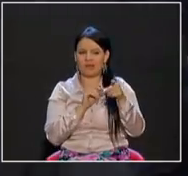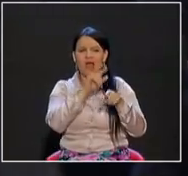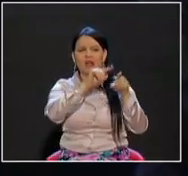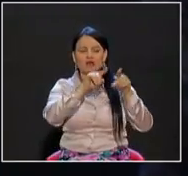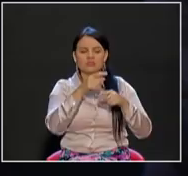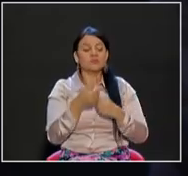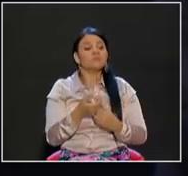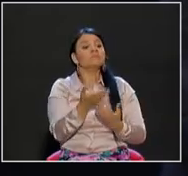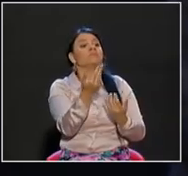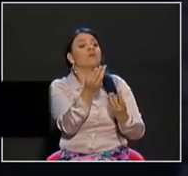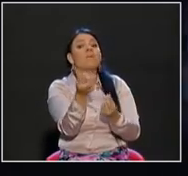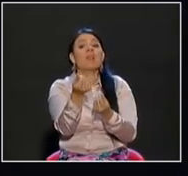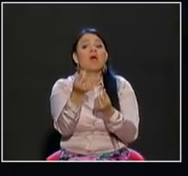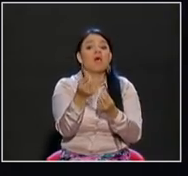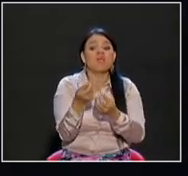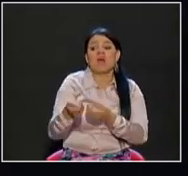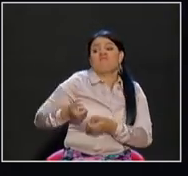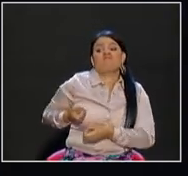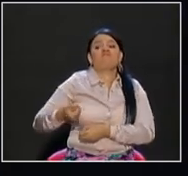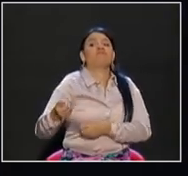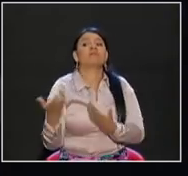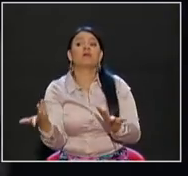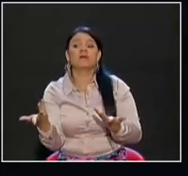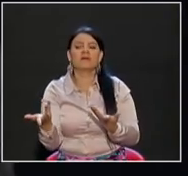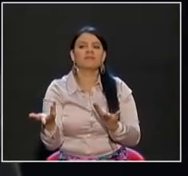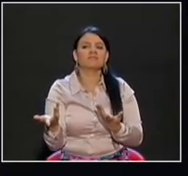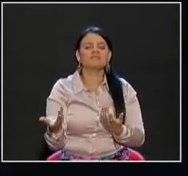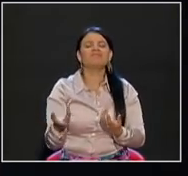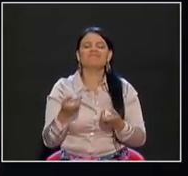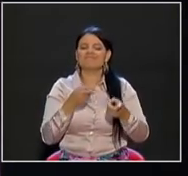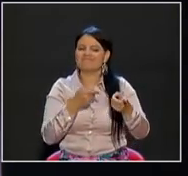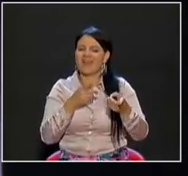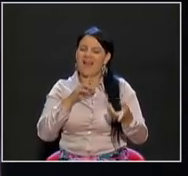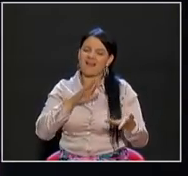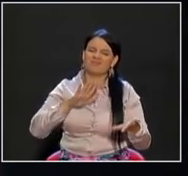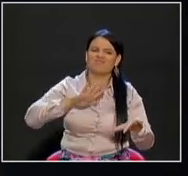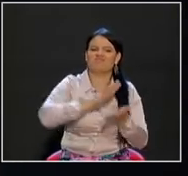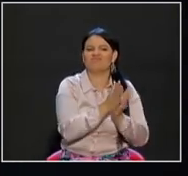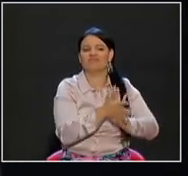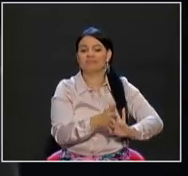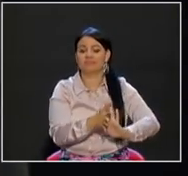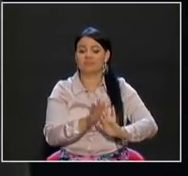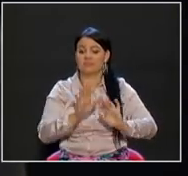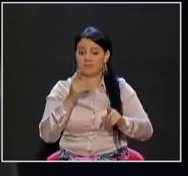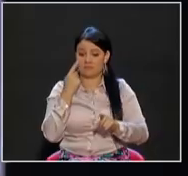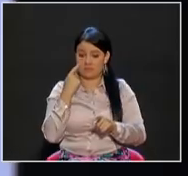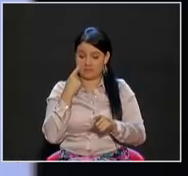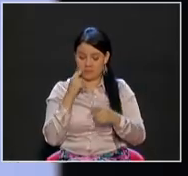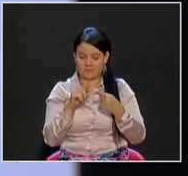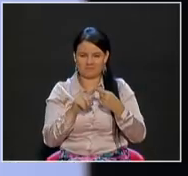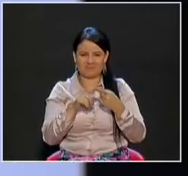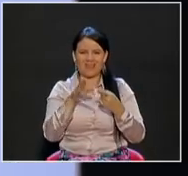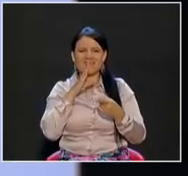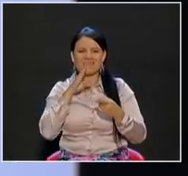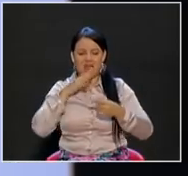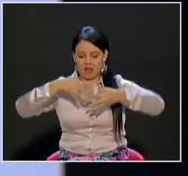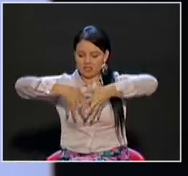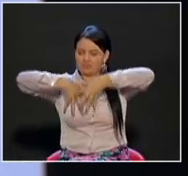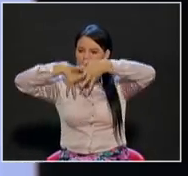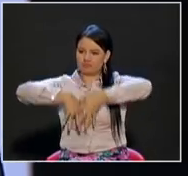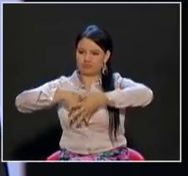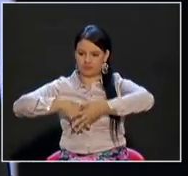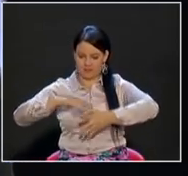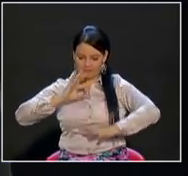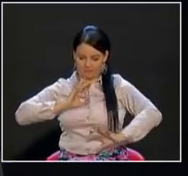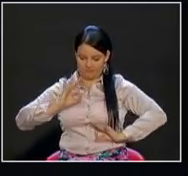sufre la clase media productiva y son 6 puntos 1º excelente relación con el ejército y la policía segundo